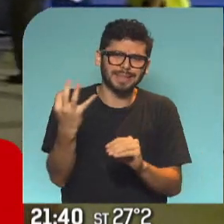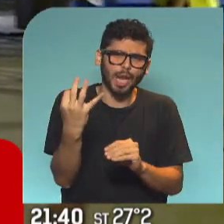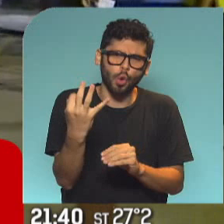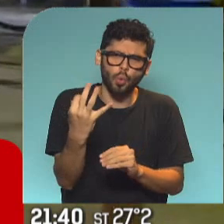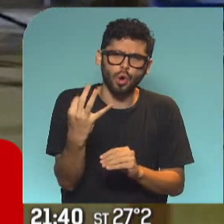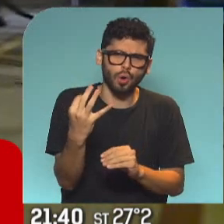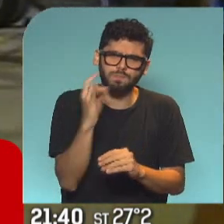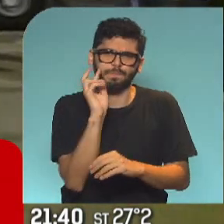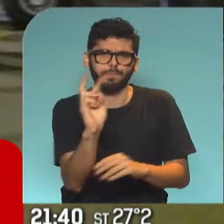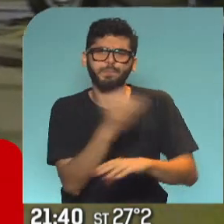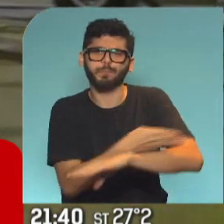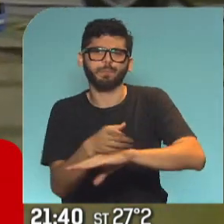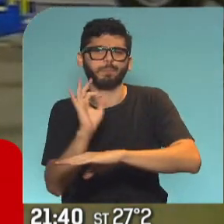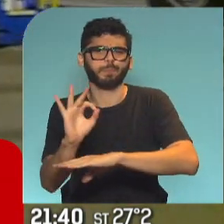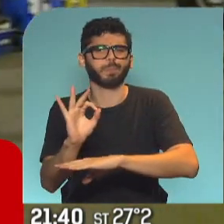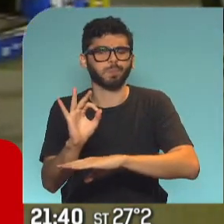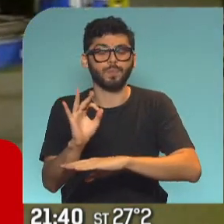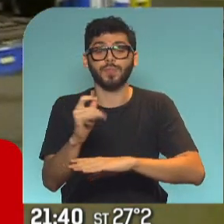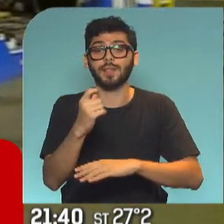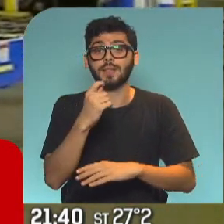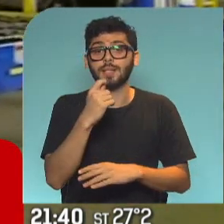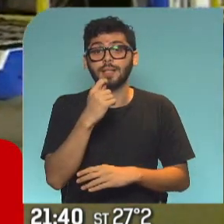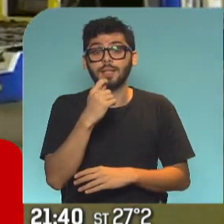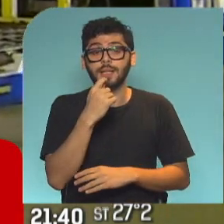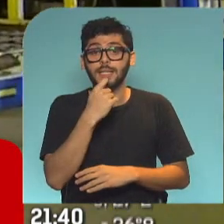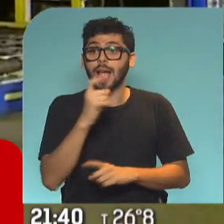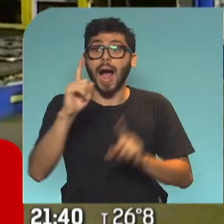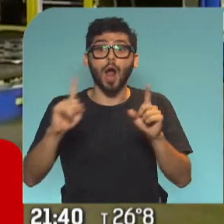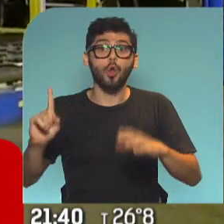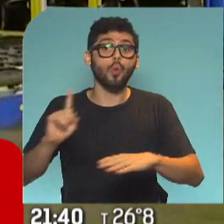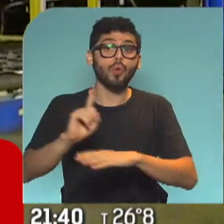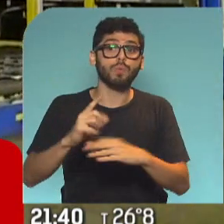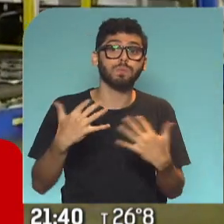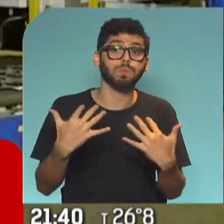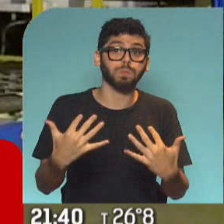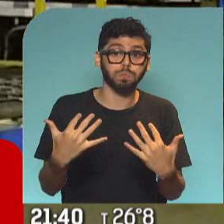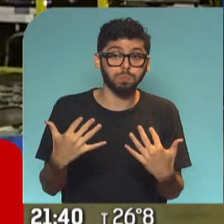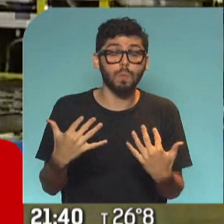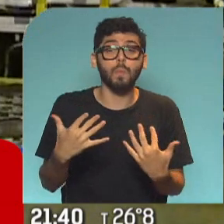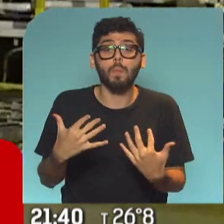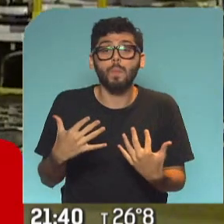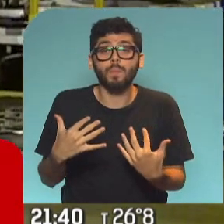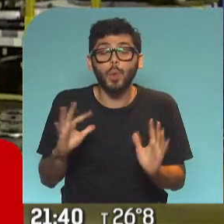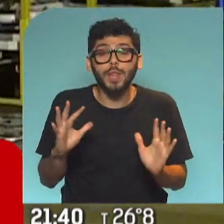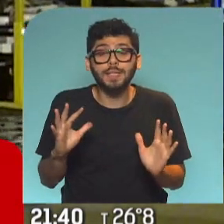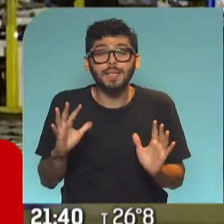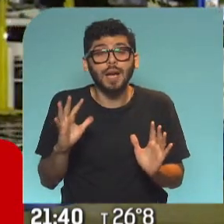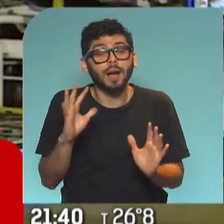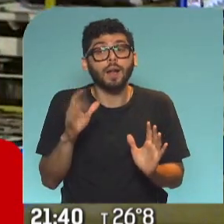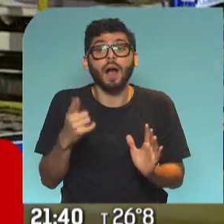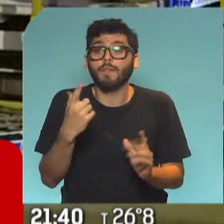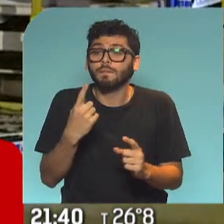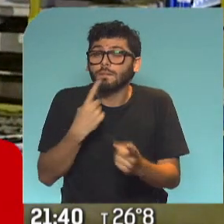noticiero. Quizás si prestan declaración a alguno de los funcionarios, podremos tener alguna precisión de